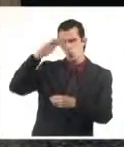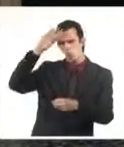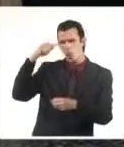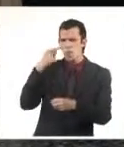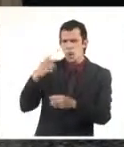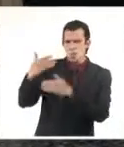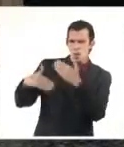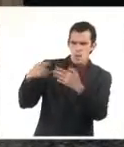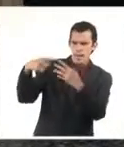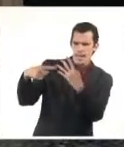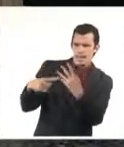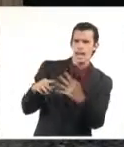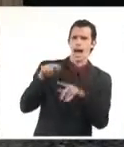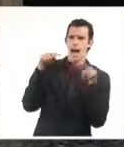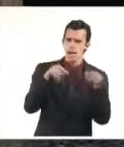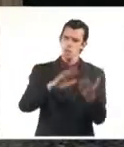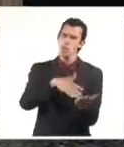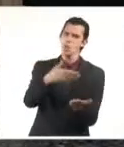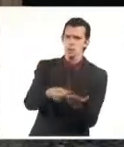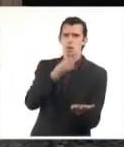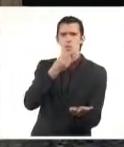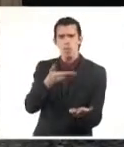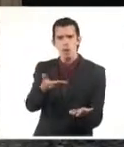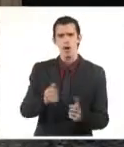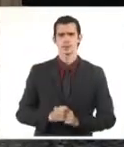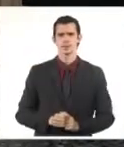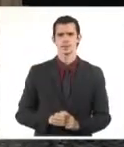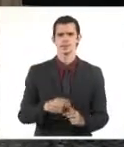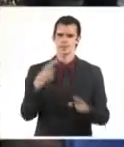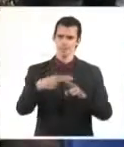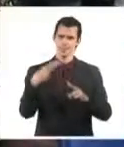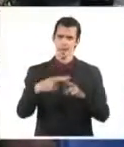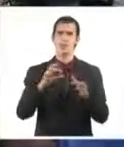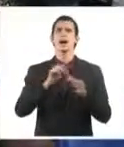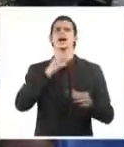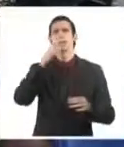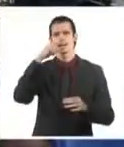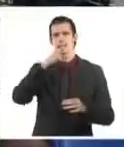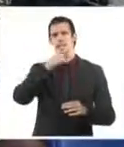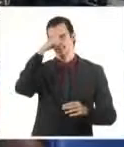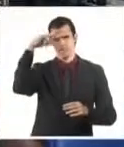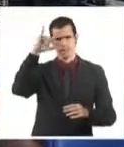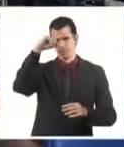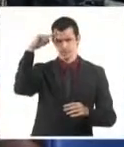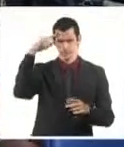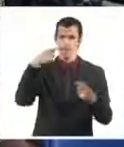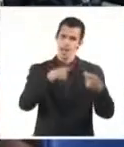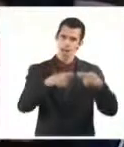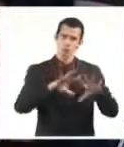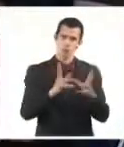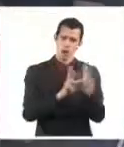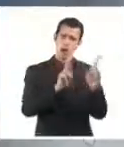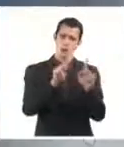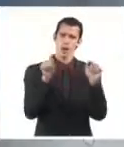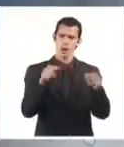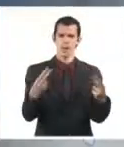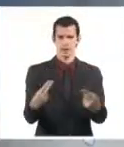26 abrirá al público el primer foro de negocios Génesis Diseño, que desde el lunes 20 sesionará en el Pabellón Cuba.